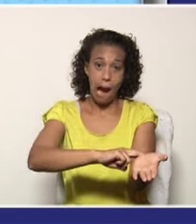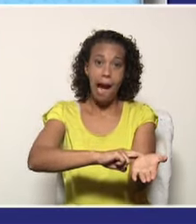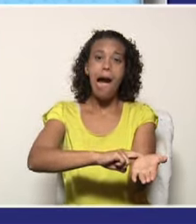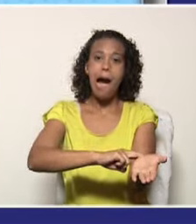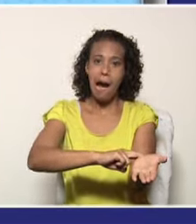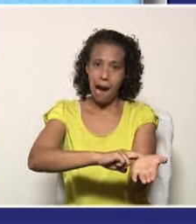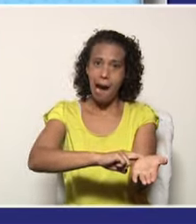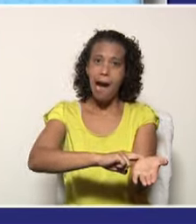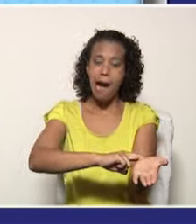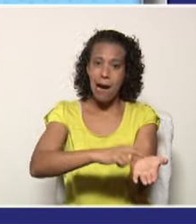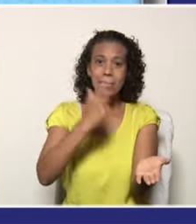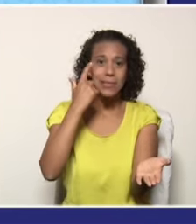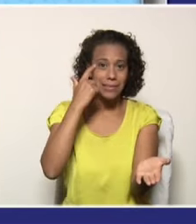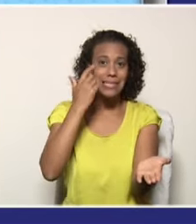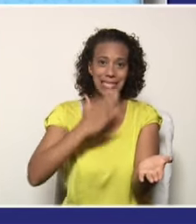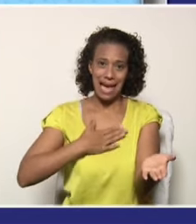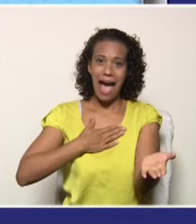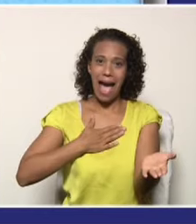Aquí lo podemos nosotros